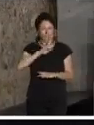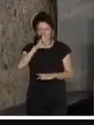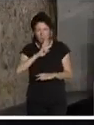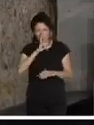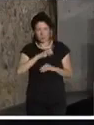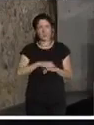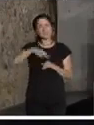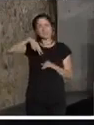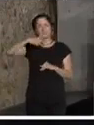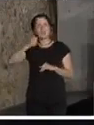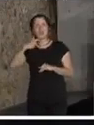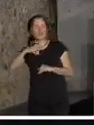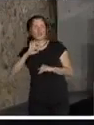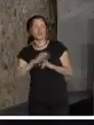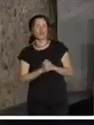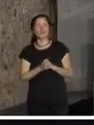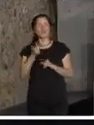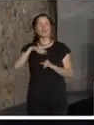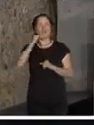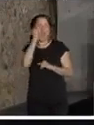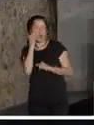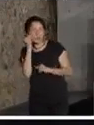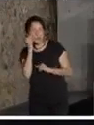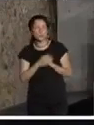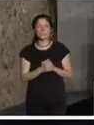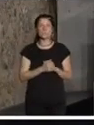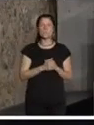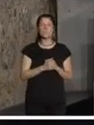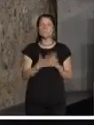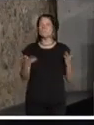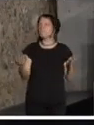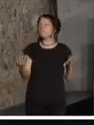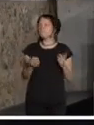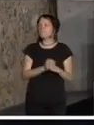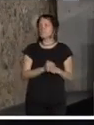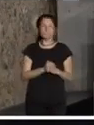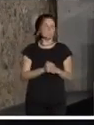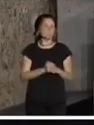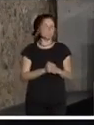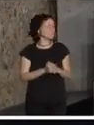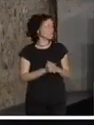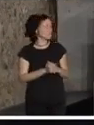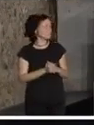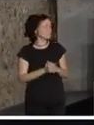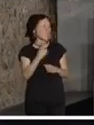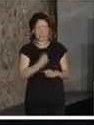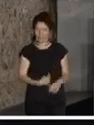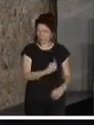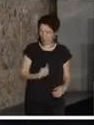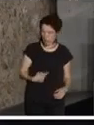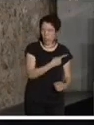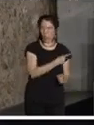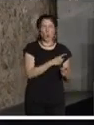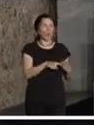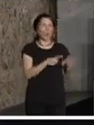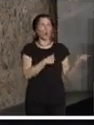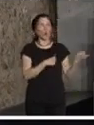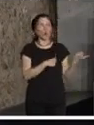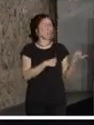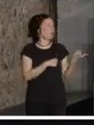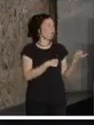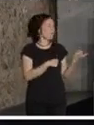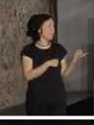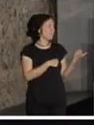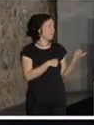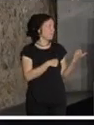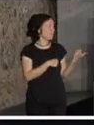de Nacho Álvarez de Alberto garzón de ellos de Enrique Santiago de